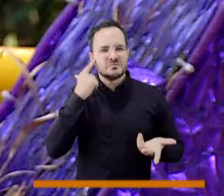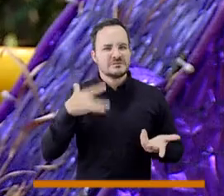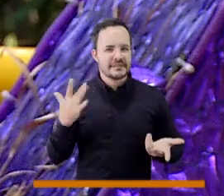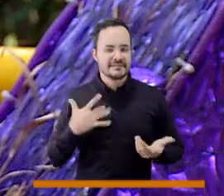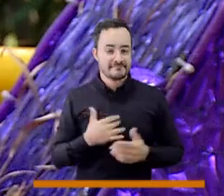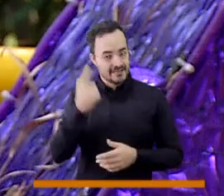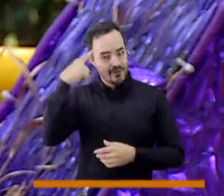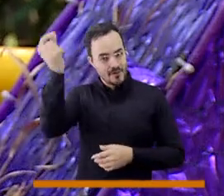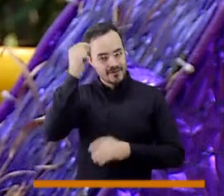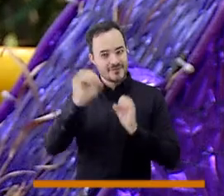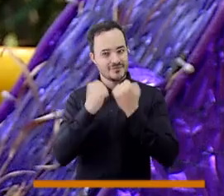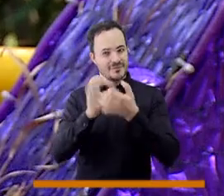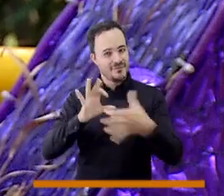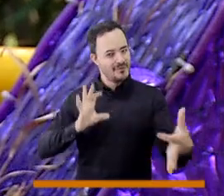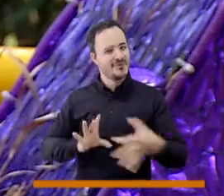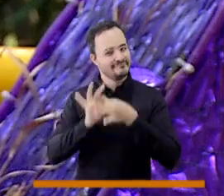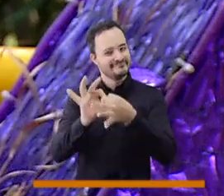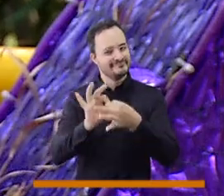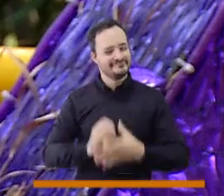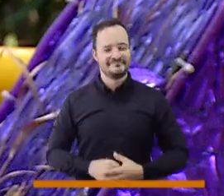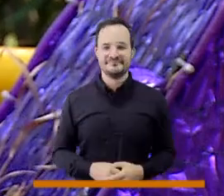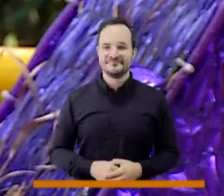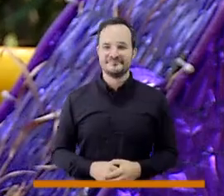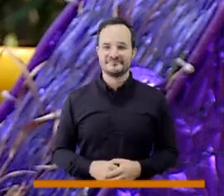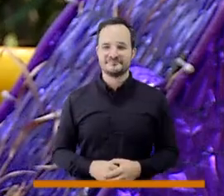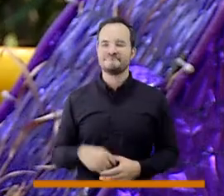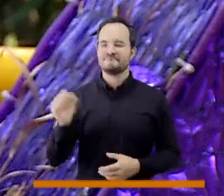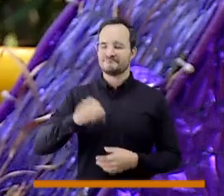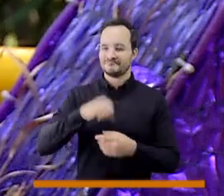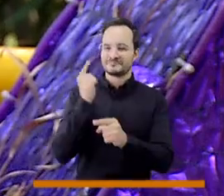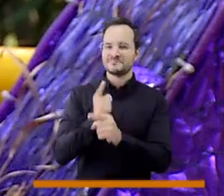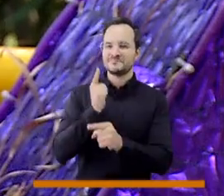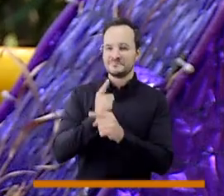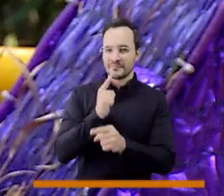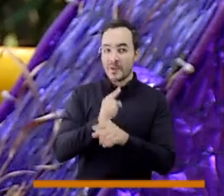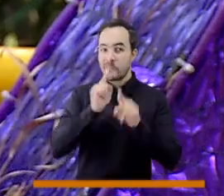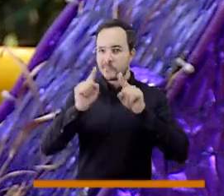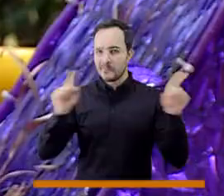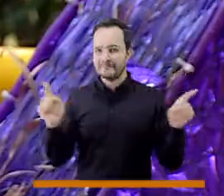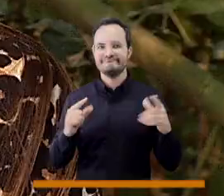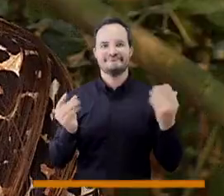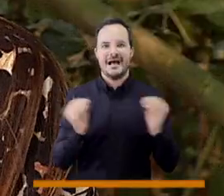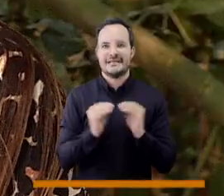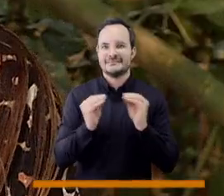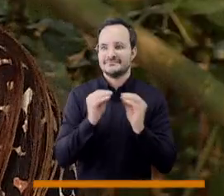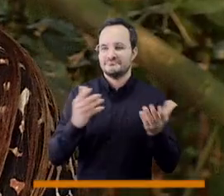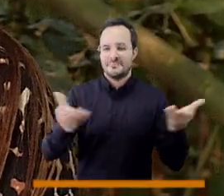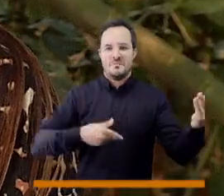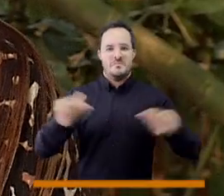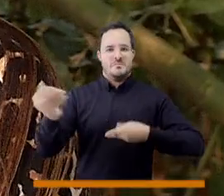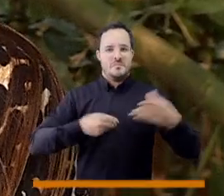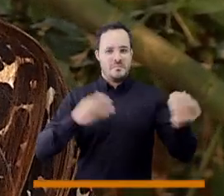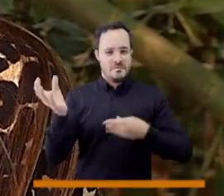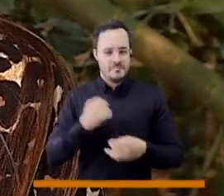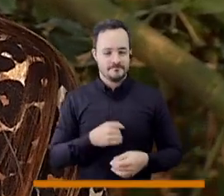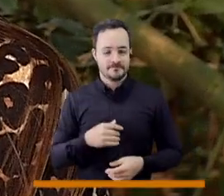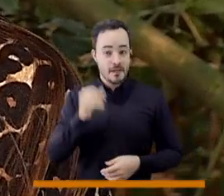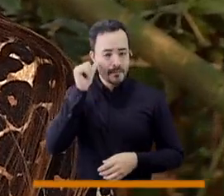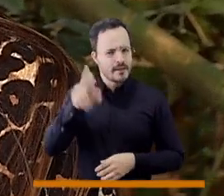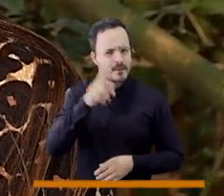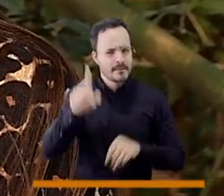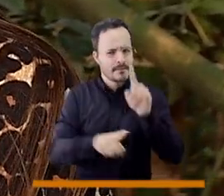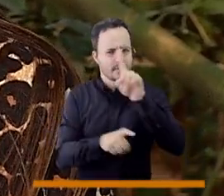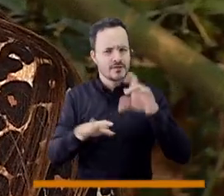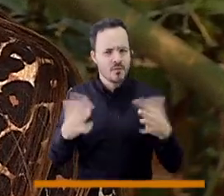ciudadanía, que se encuentra a través de este diálogo permanente en las redes, porque el Consejo somos tú y yo. Así es, Catherine, más personas